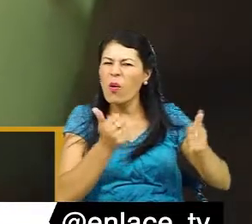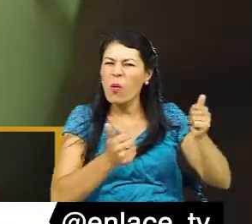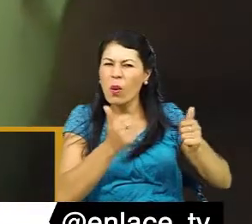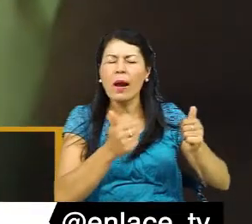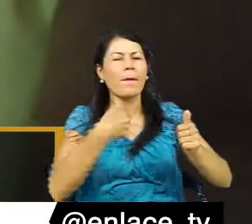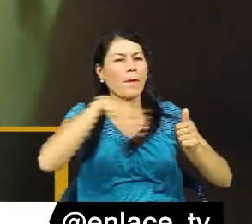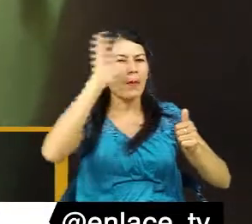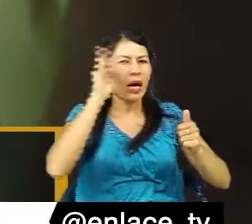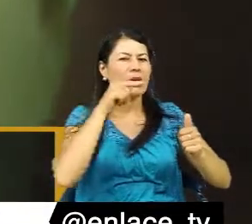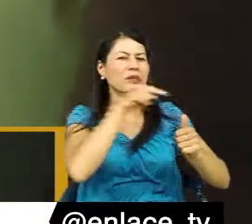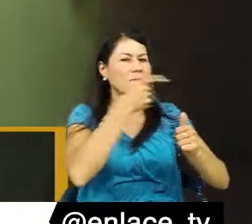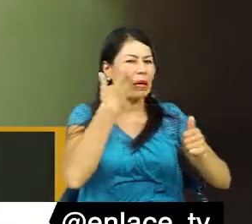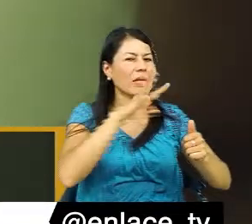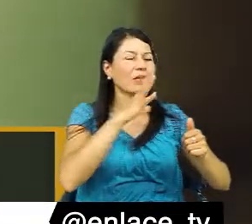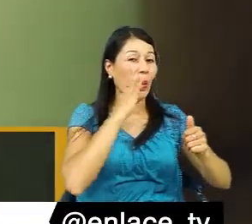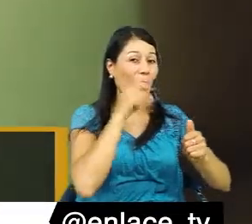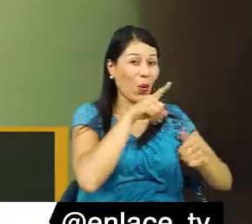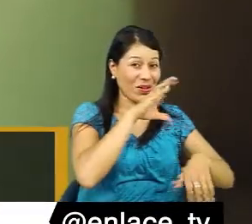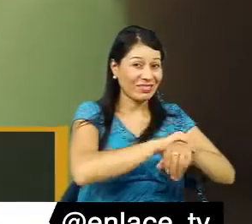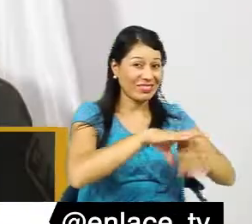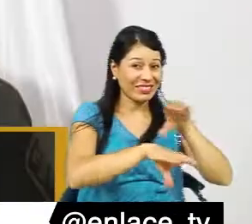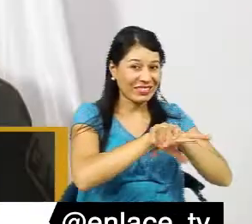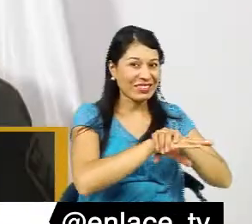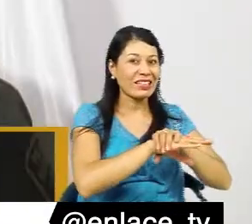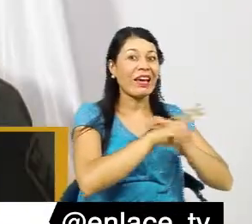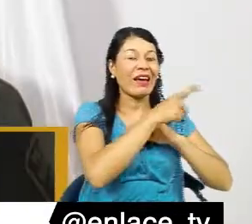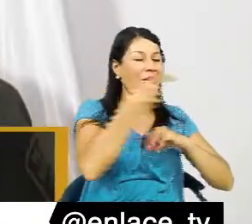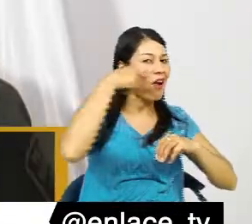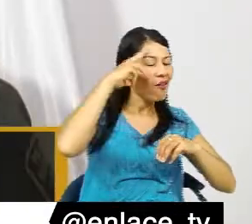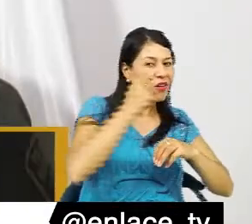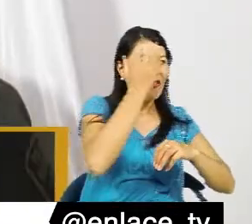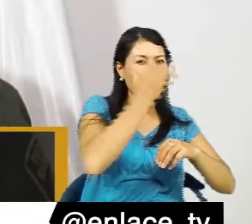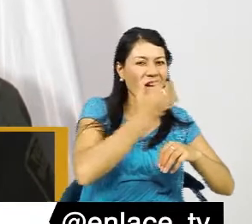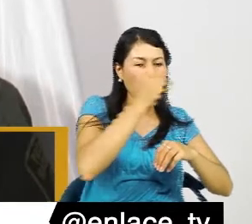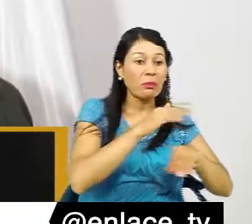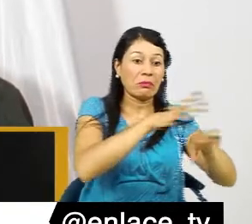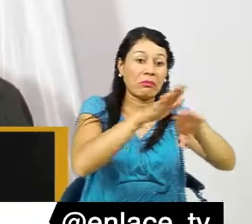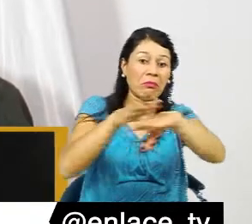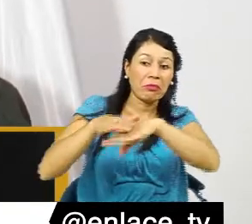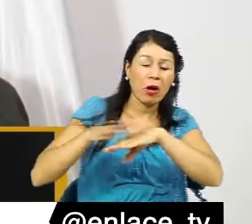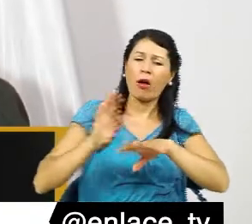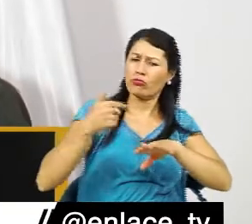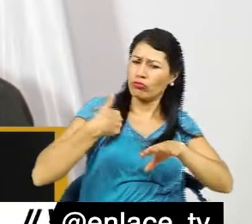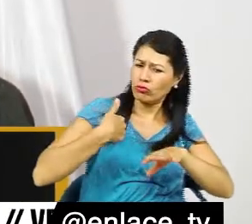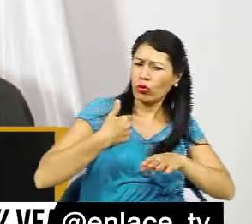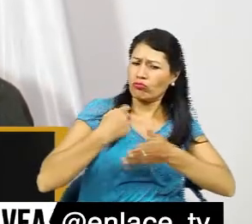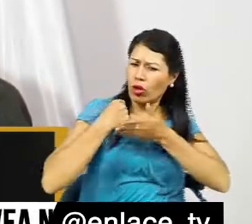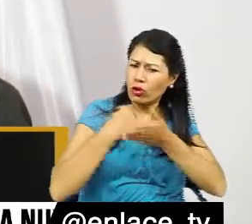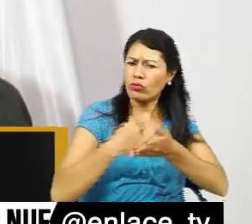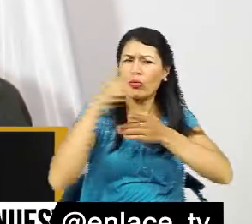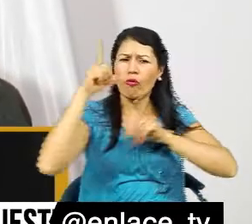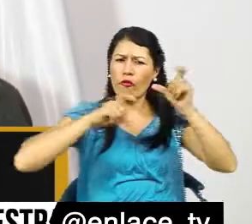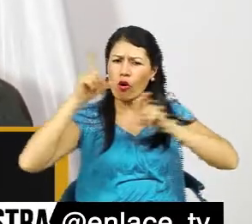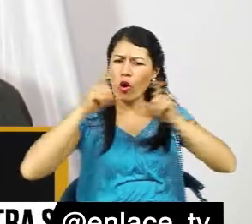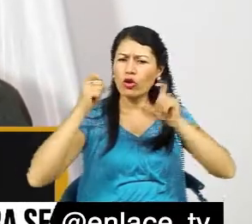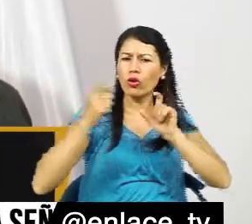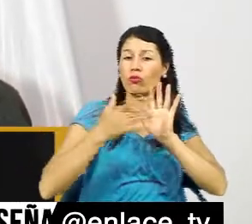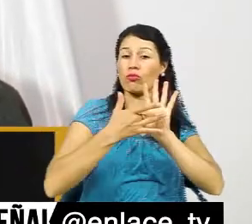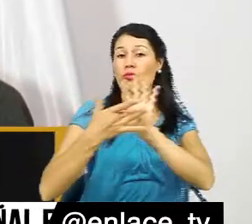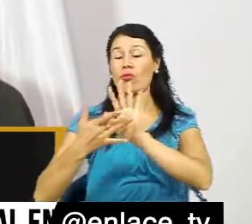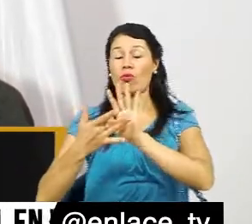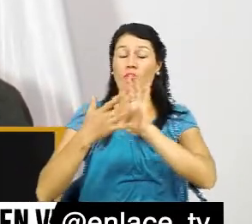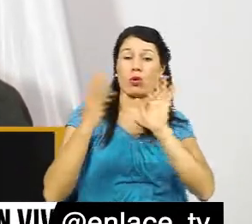social que tenía esta persona, que era también donde convocaba ofreciendo algunos servicios como fotografías para ser modelos. Entonces esto